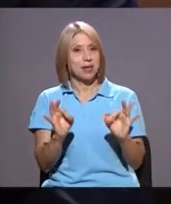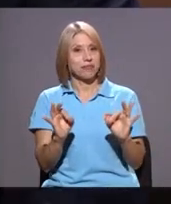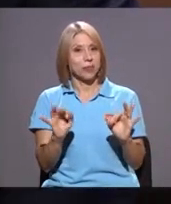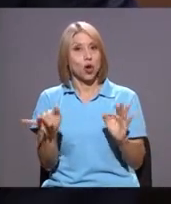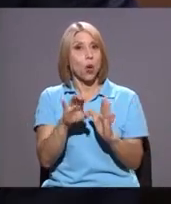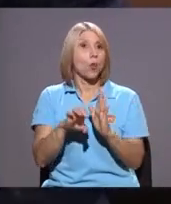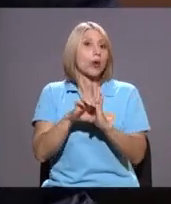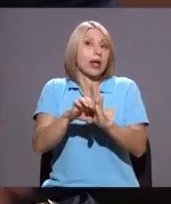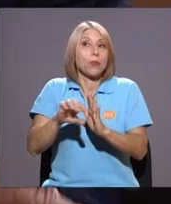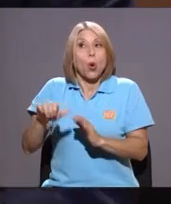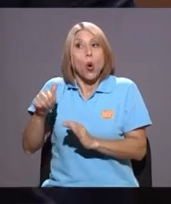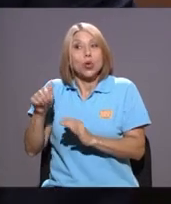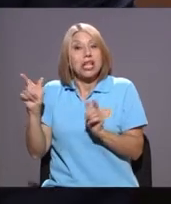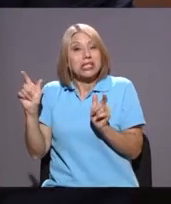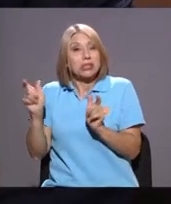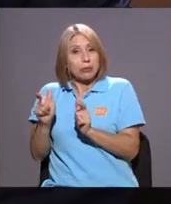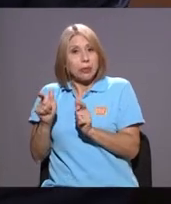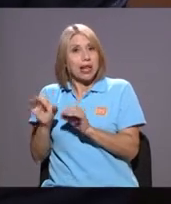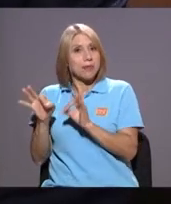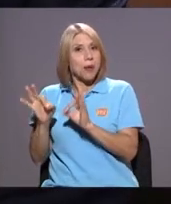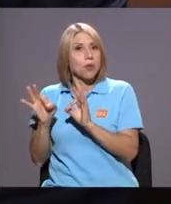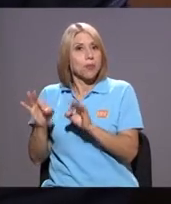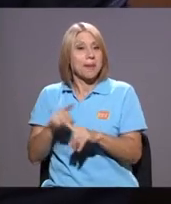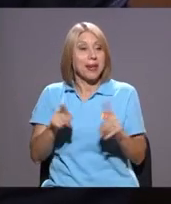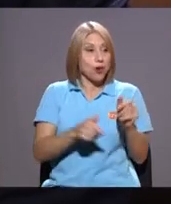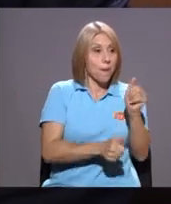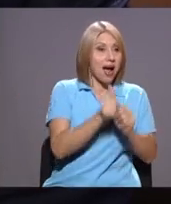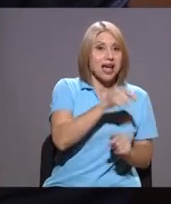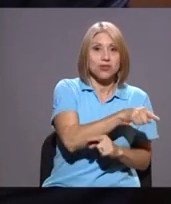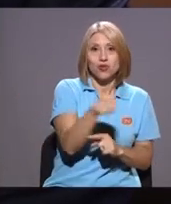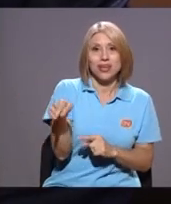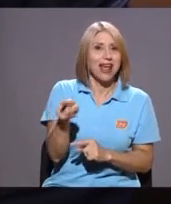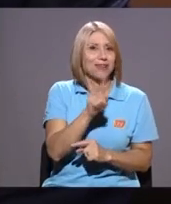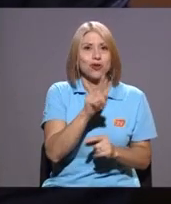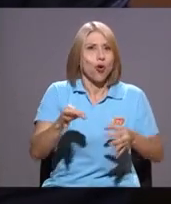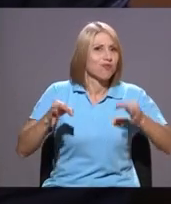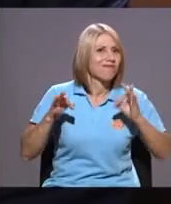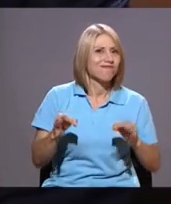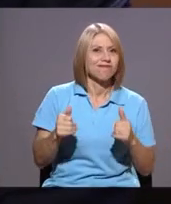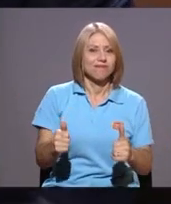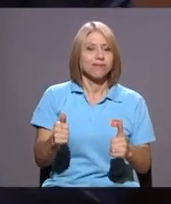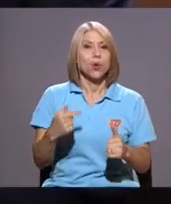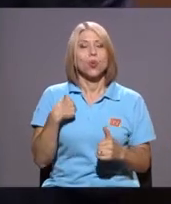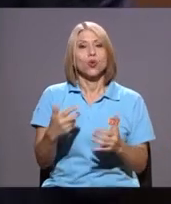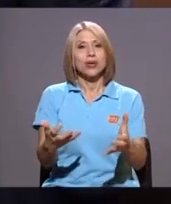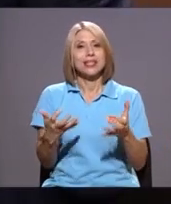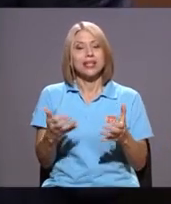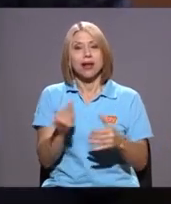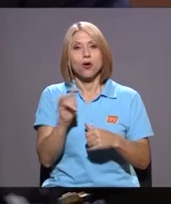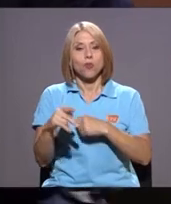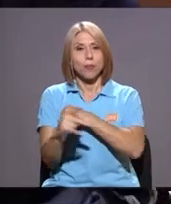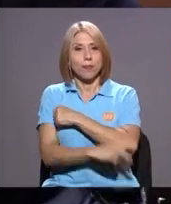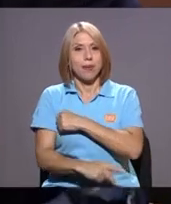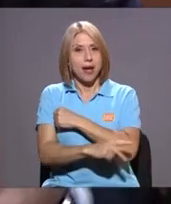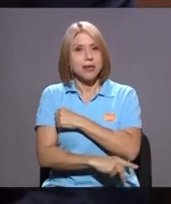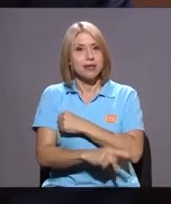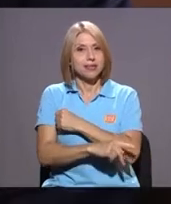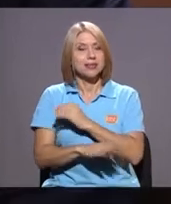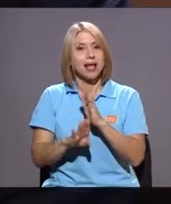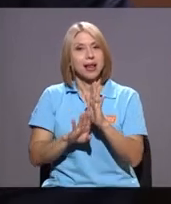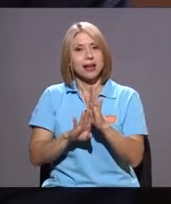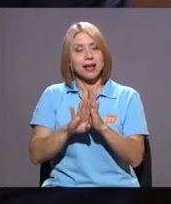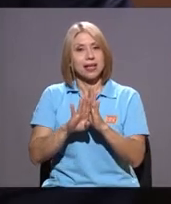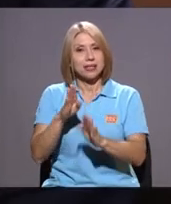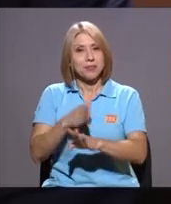les va muy bien pero la gran mayoría no es así y uno quisiera que como país el crecimiento fuese